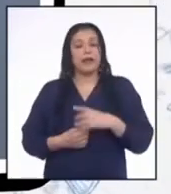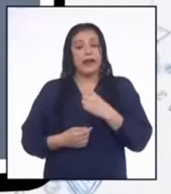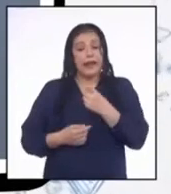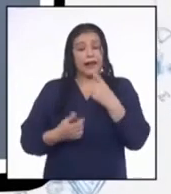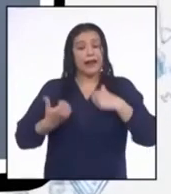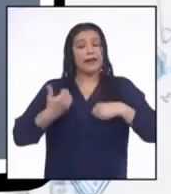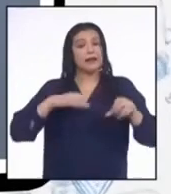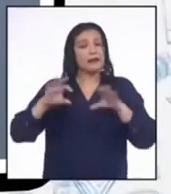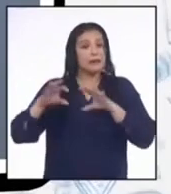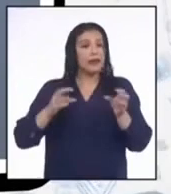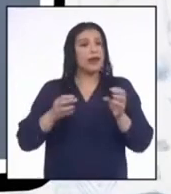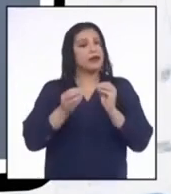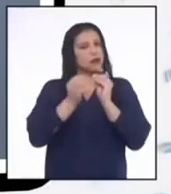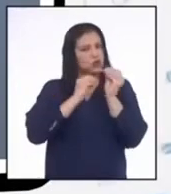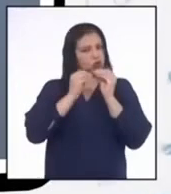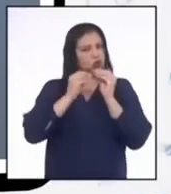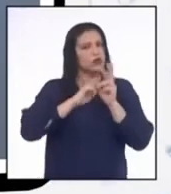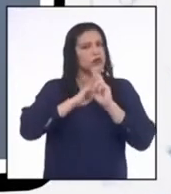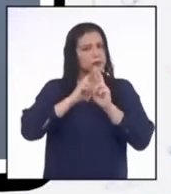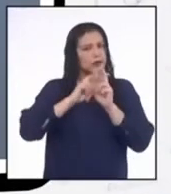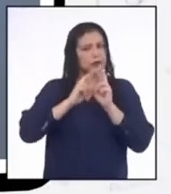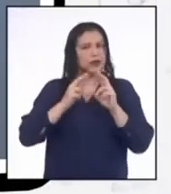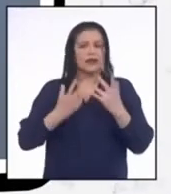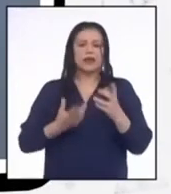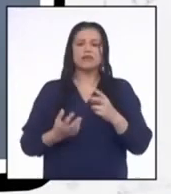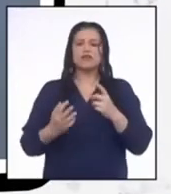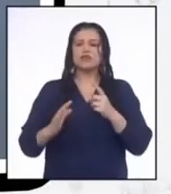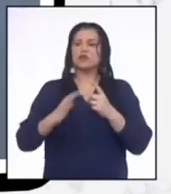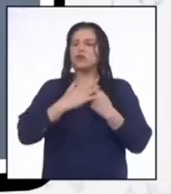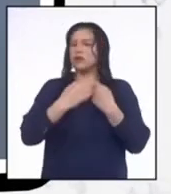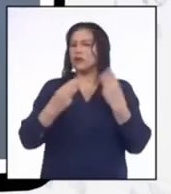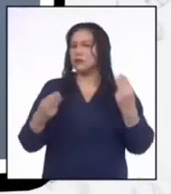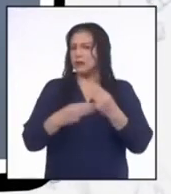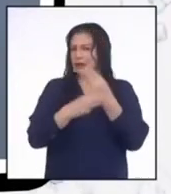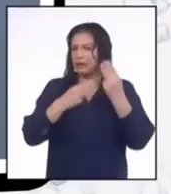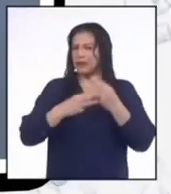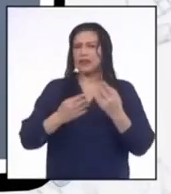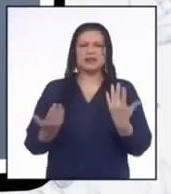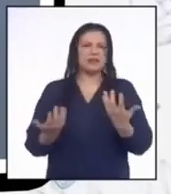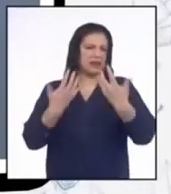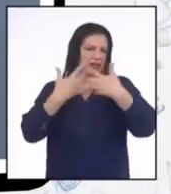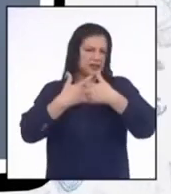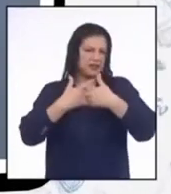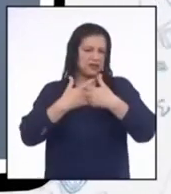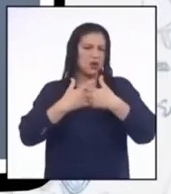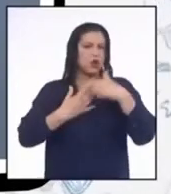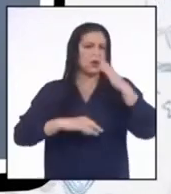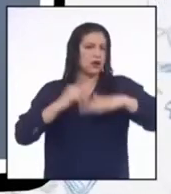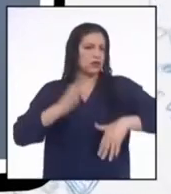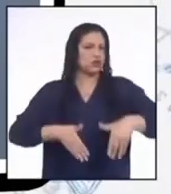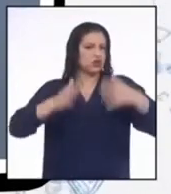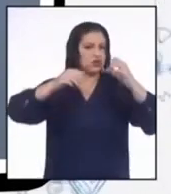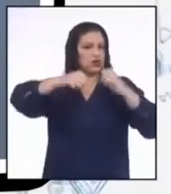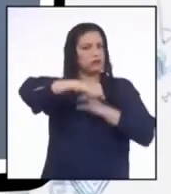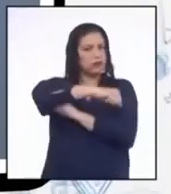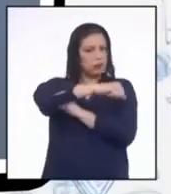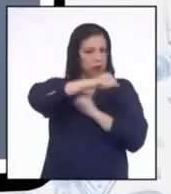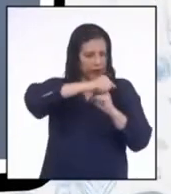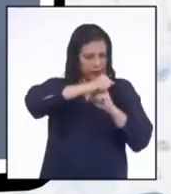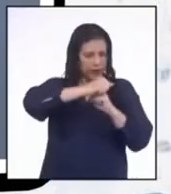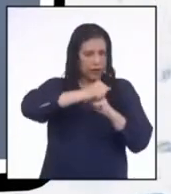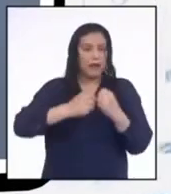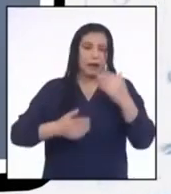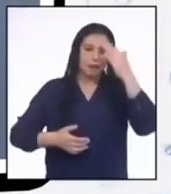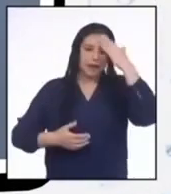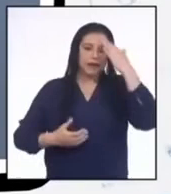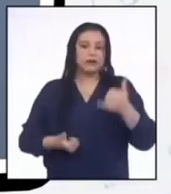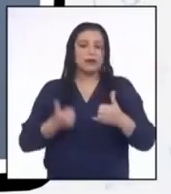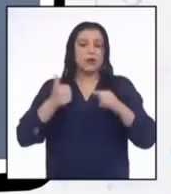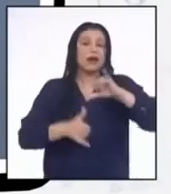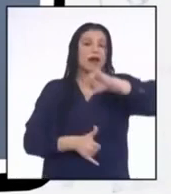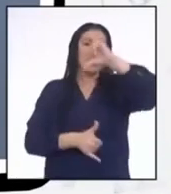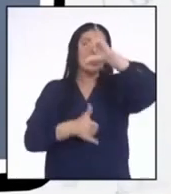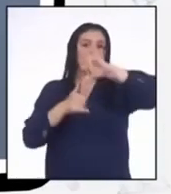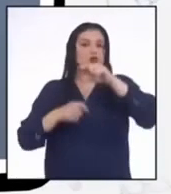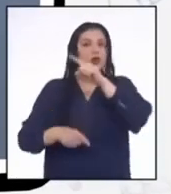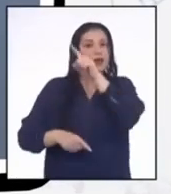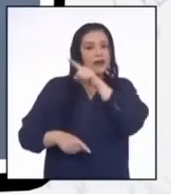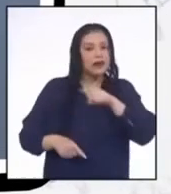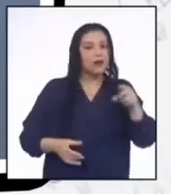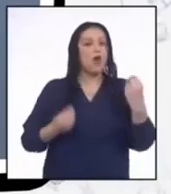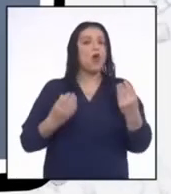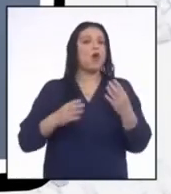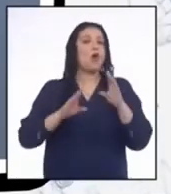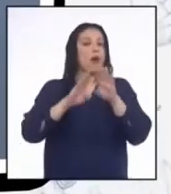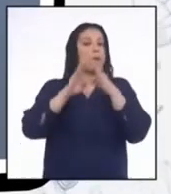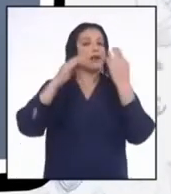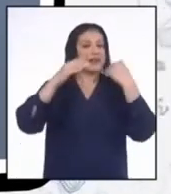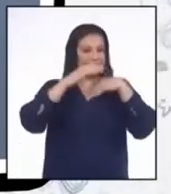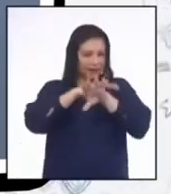actividades resolvimos situaciones relacionadas con la construcción de puentes, para calcular la altura de cables o puertas de